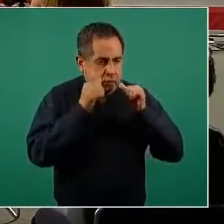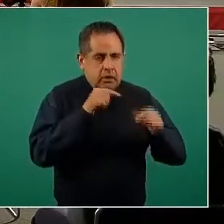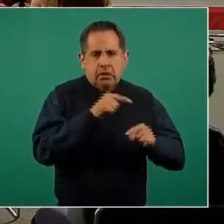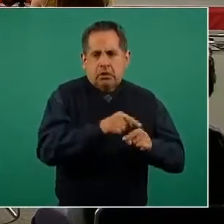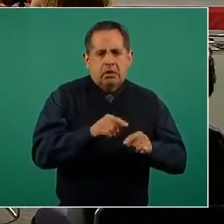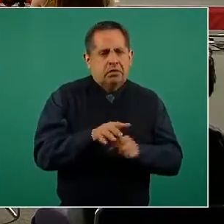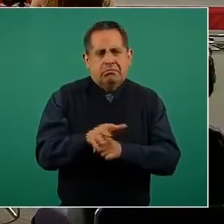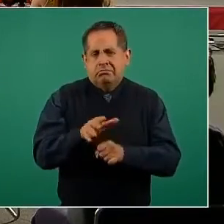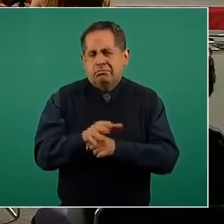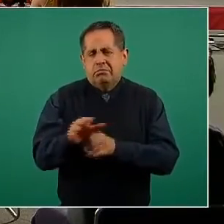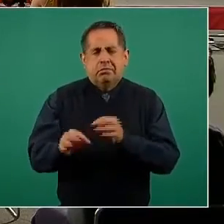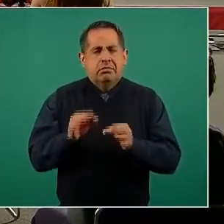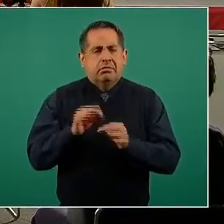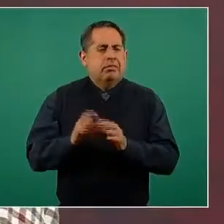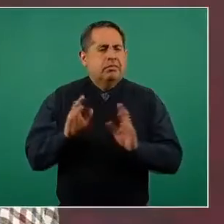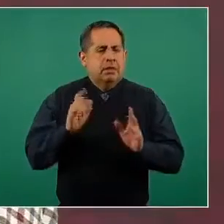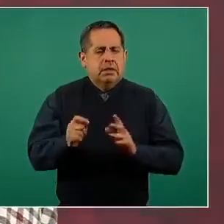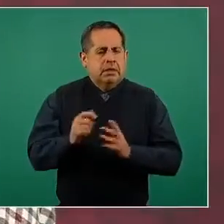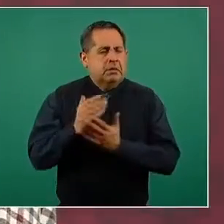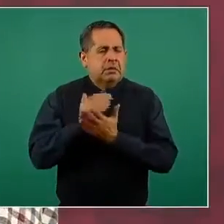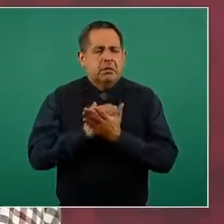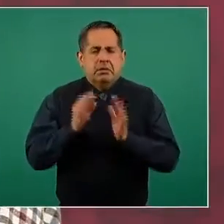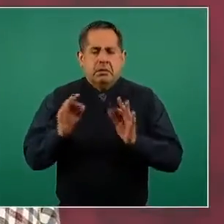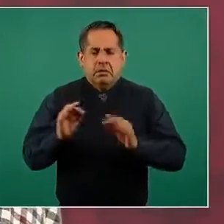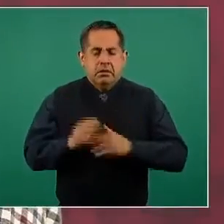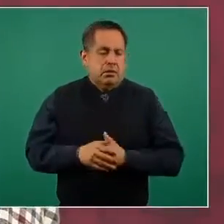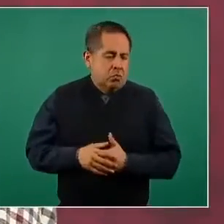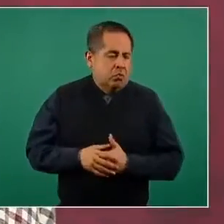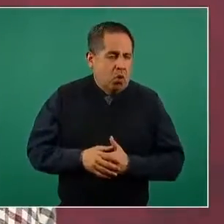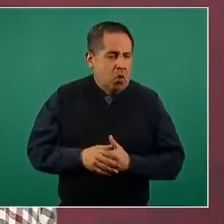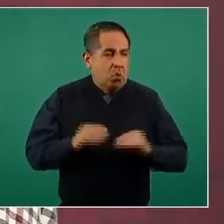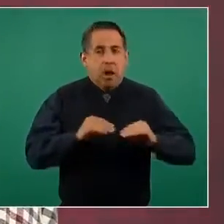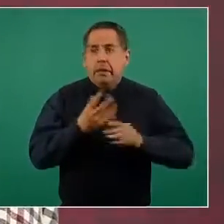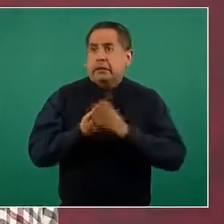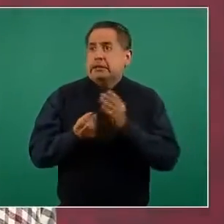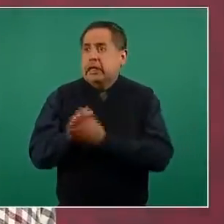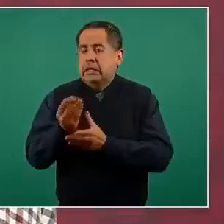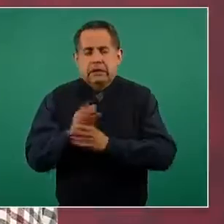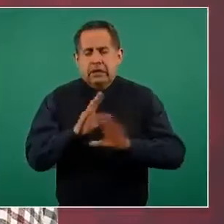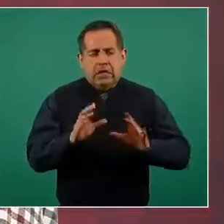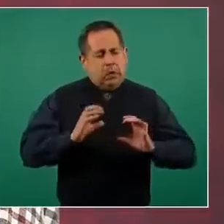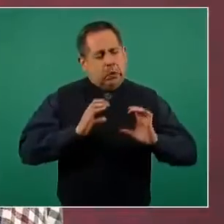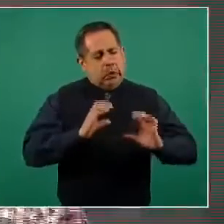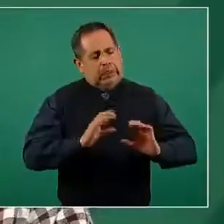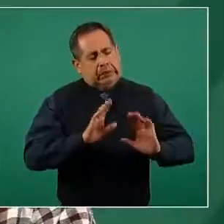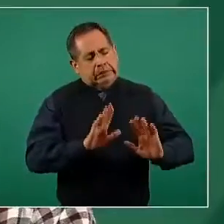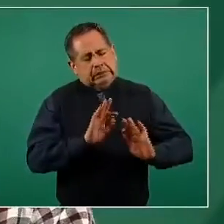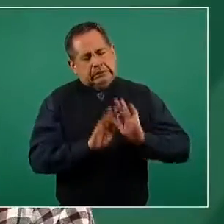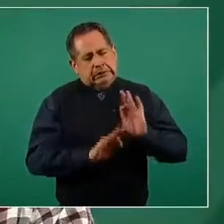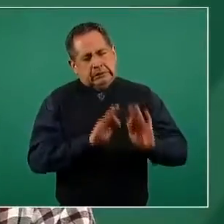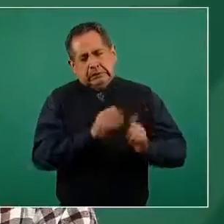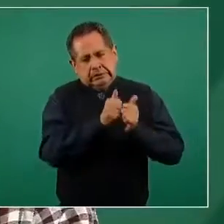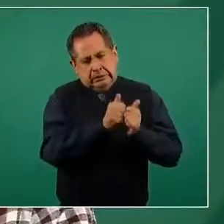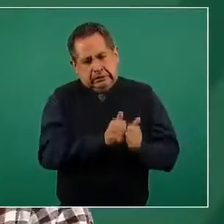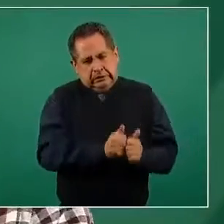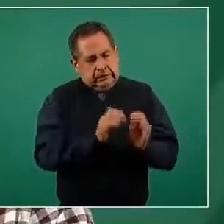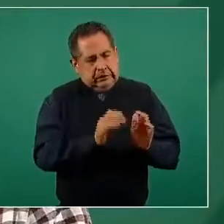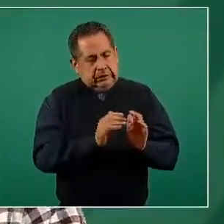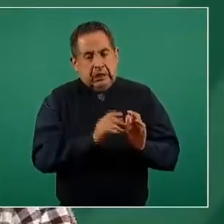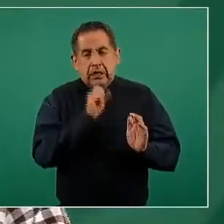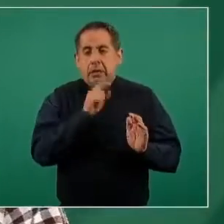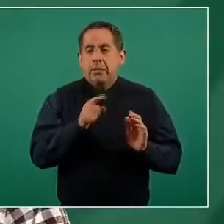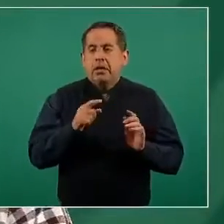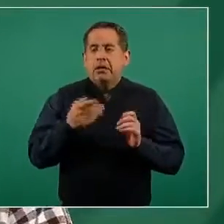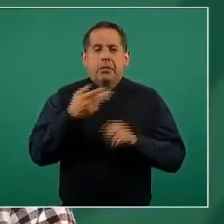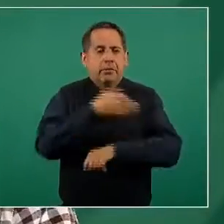ha permanecido en movilidad reducida, tanto por estar en cuidado de él mismo como por proteger a